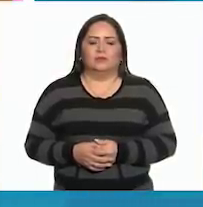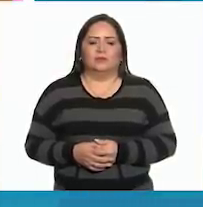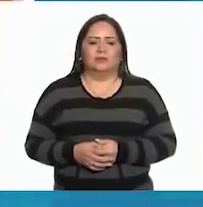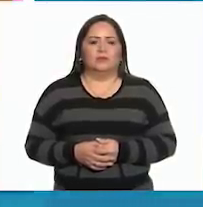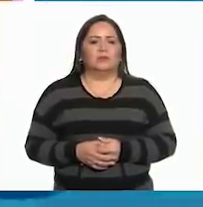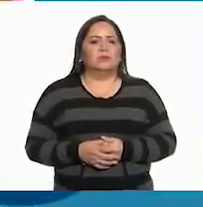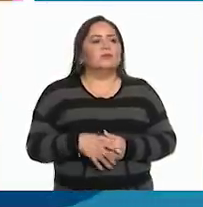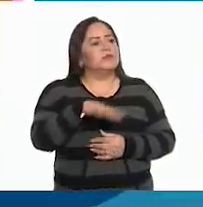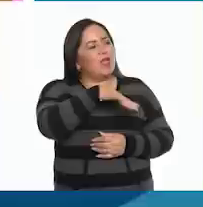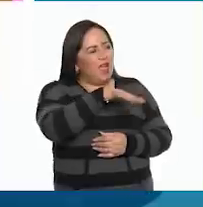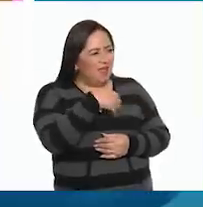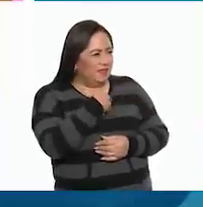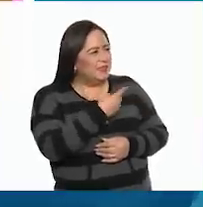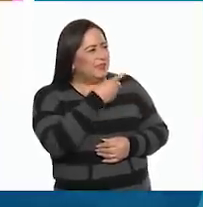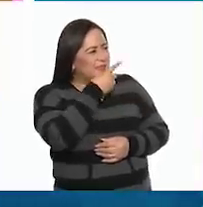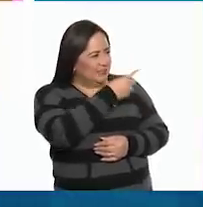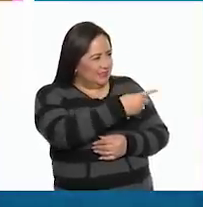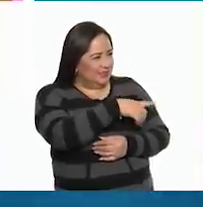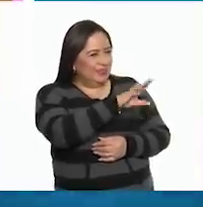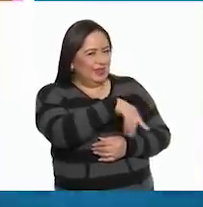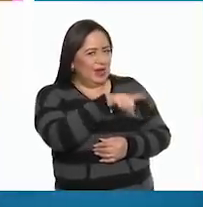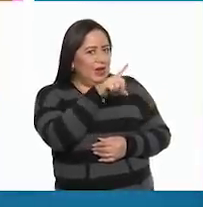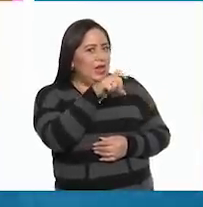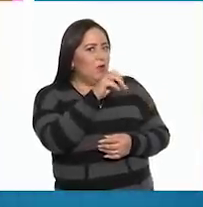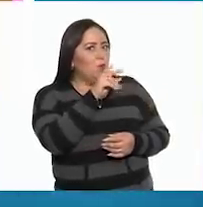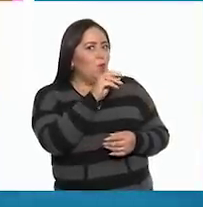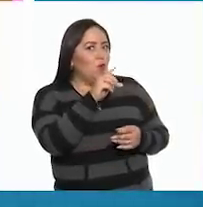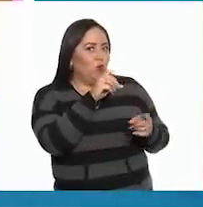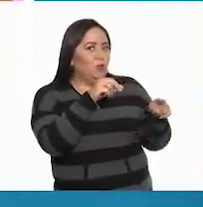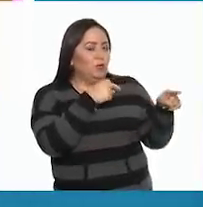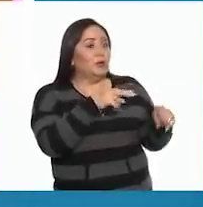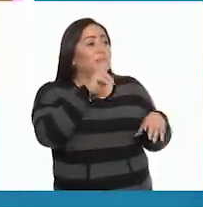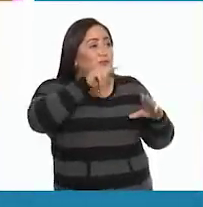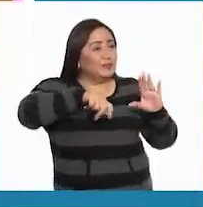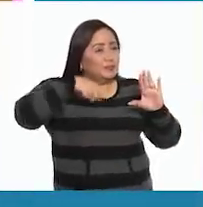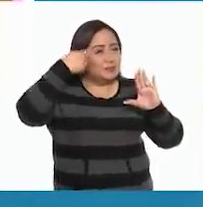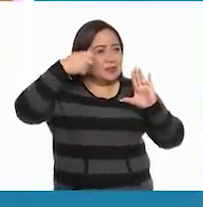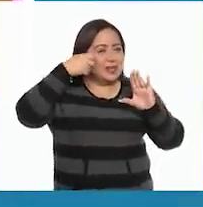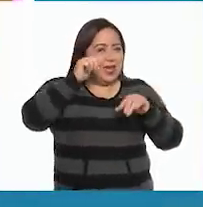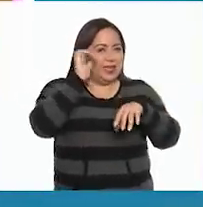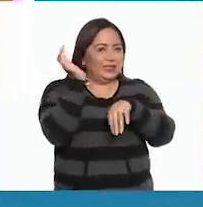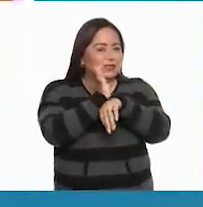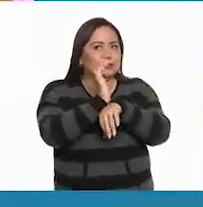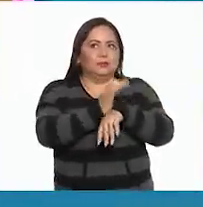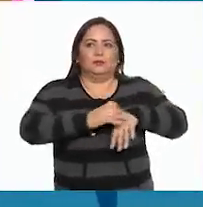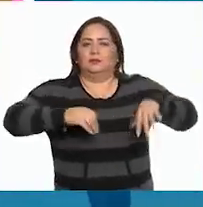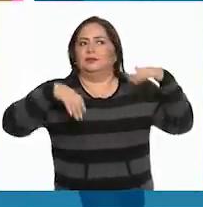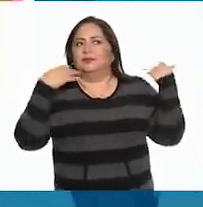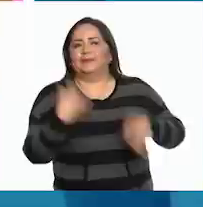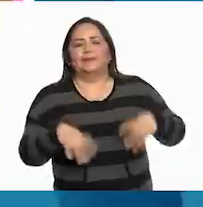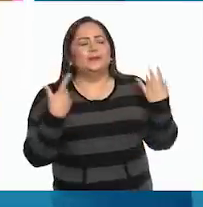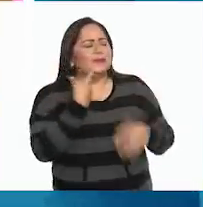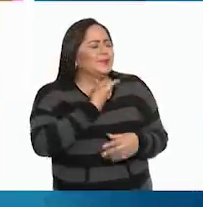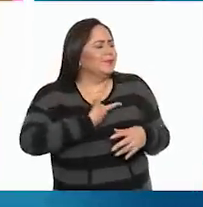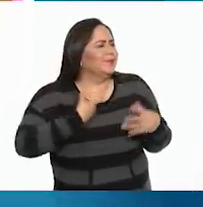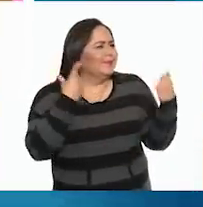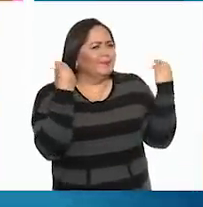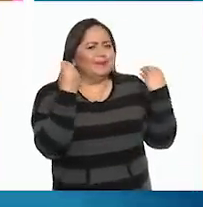Pues como le iba diciendo, Don Leopoldo, la película que vimos ayer, ¡ay, me gustó